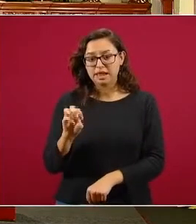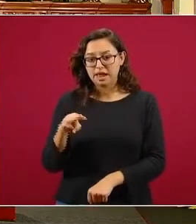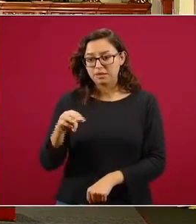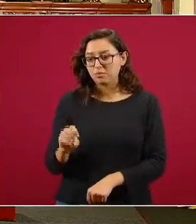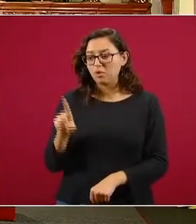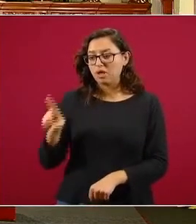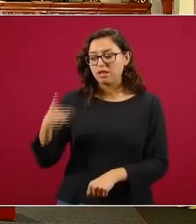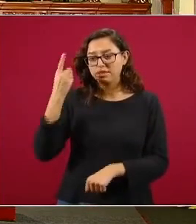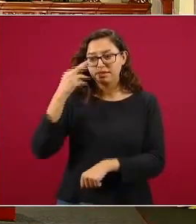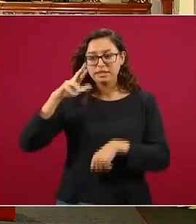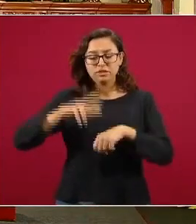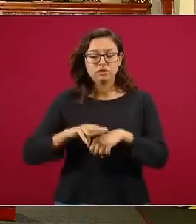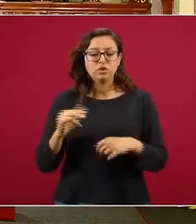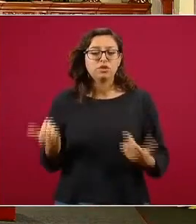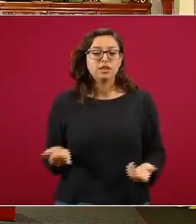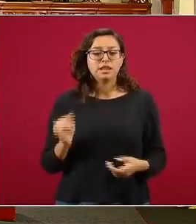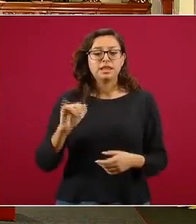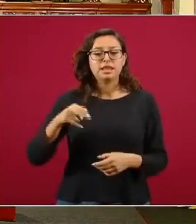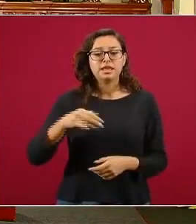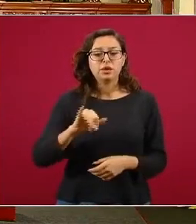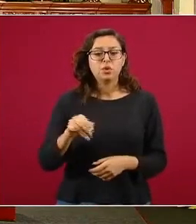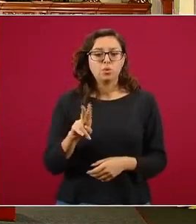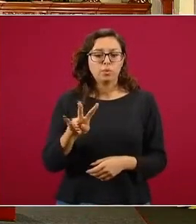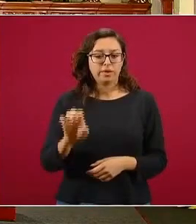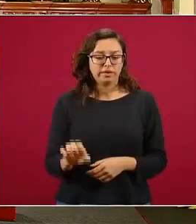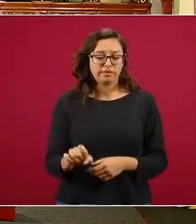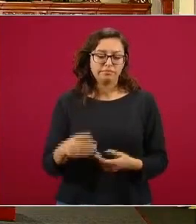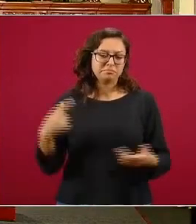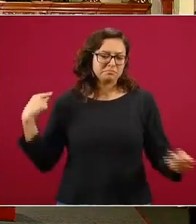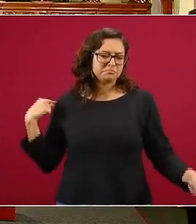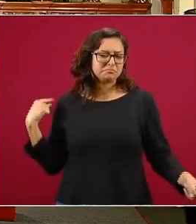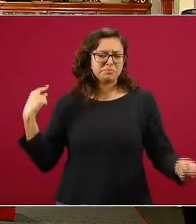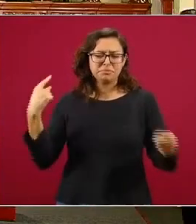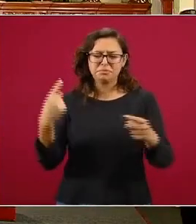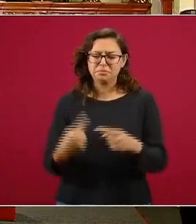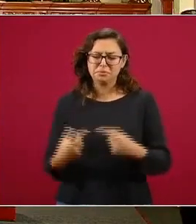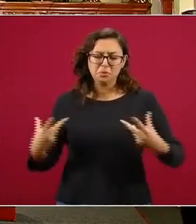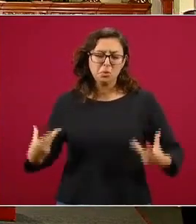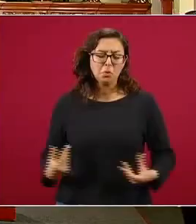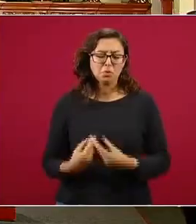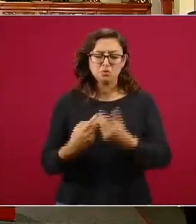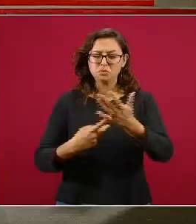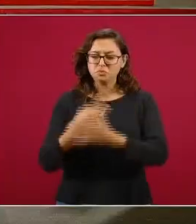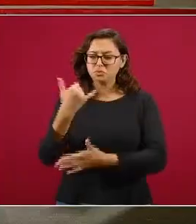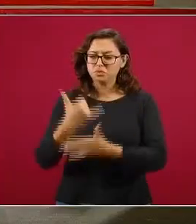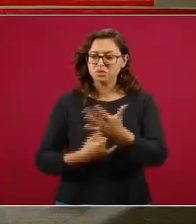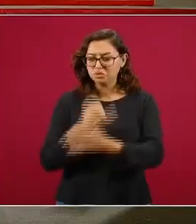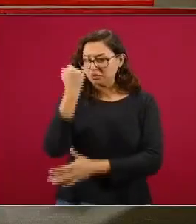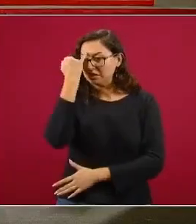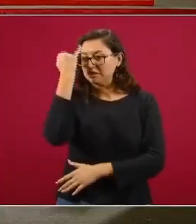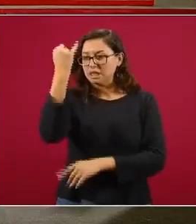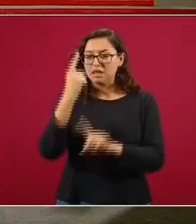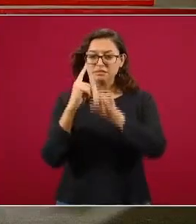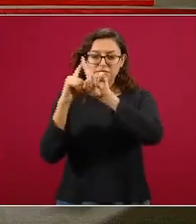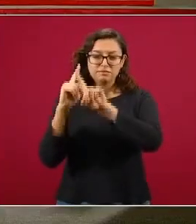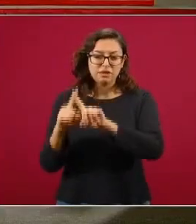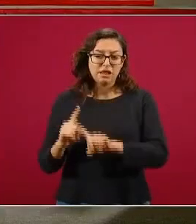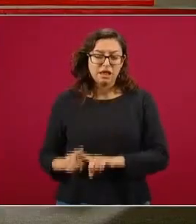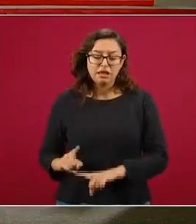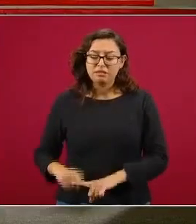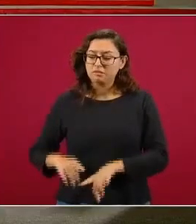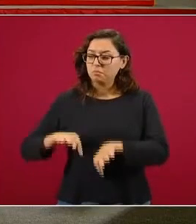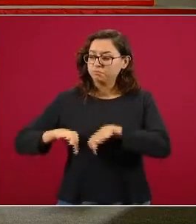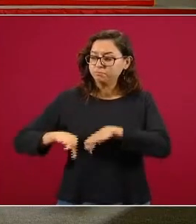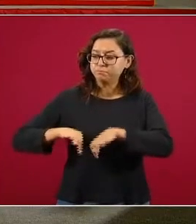Juventud, con quien hemos venido trabajando una enorme cantidad de proyectos, de iniciativas, y hemos